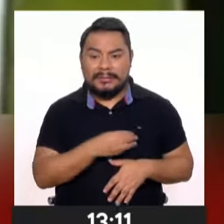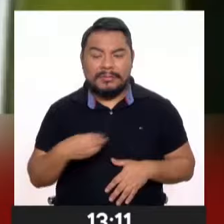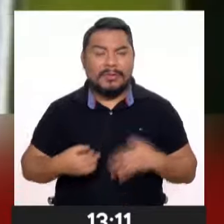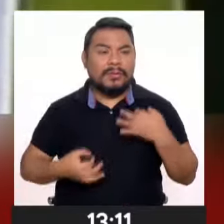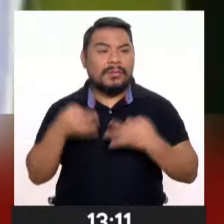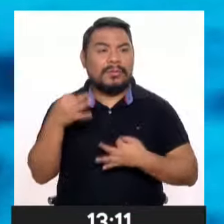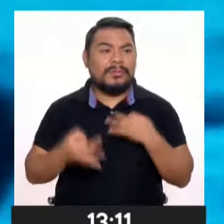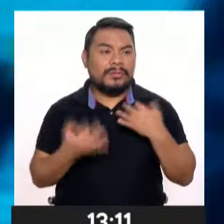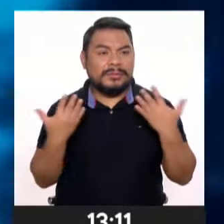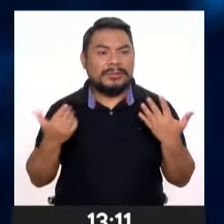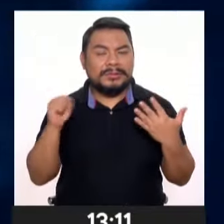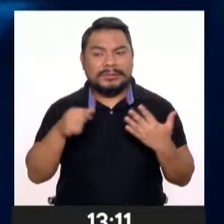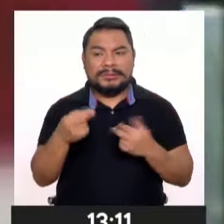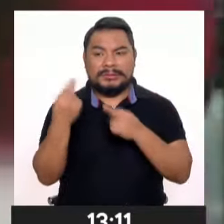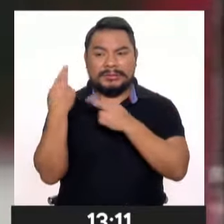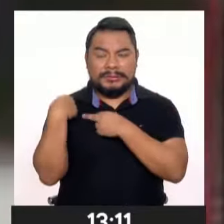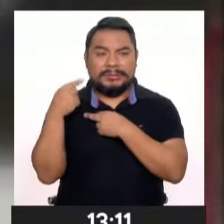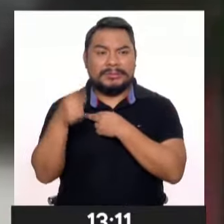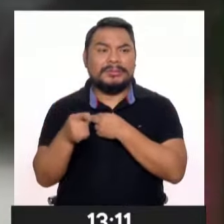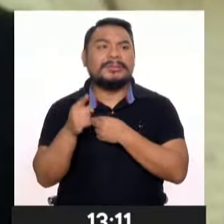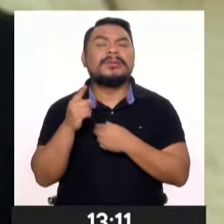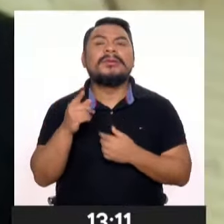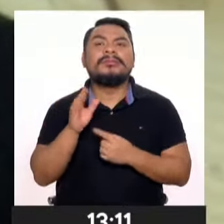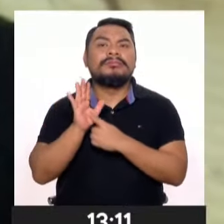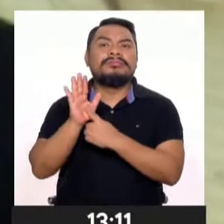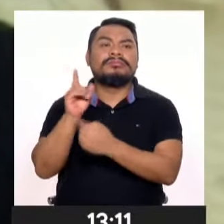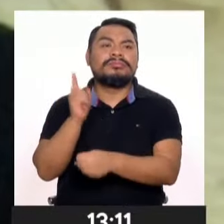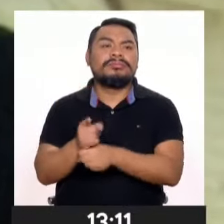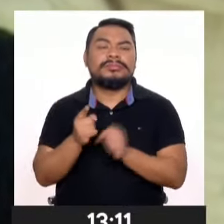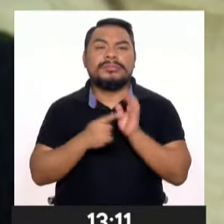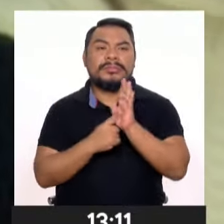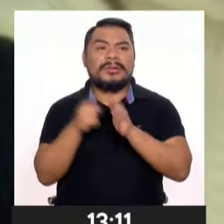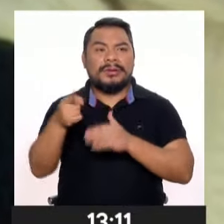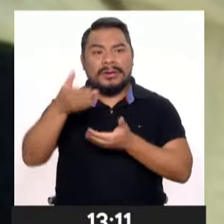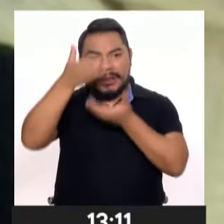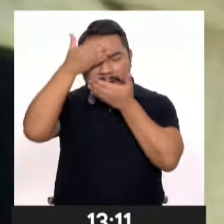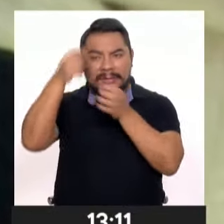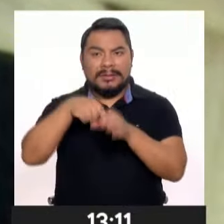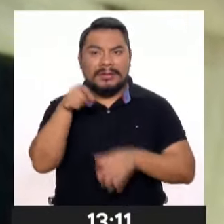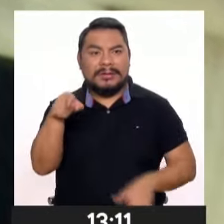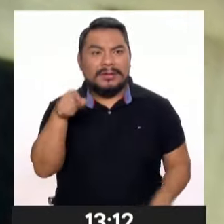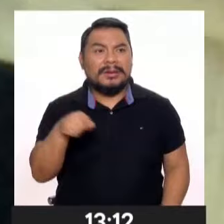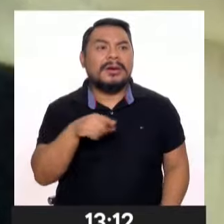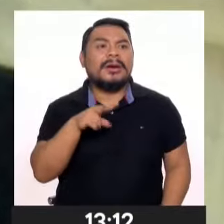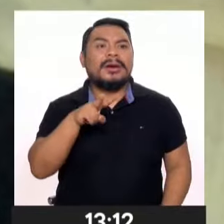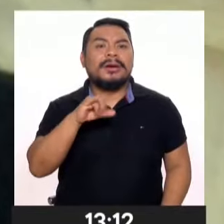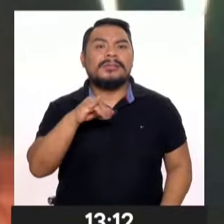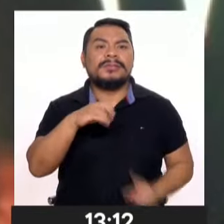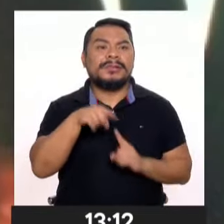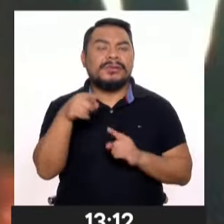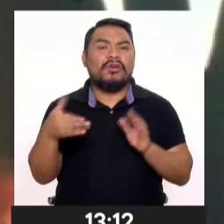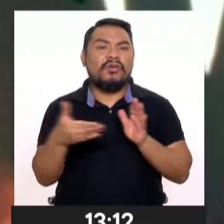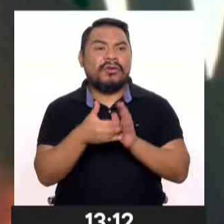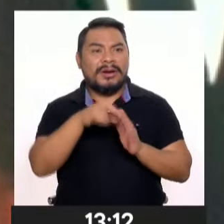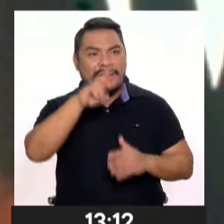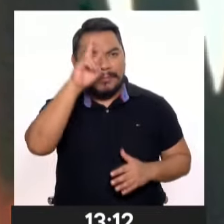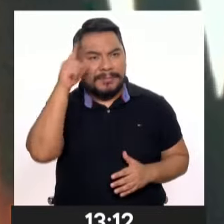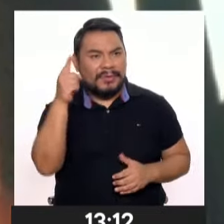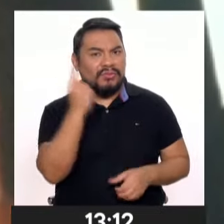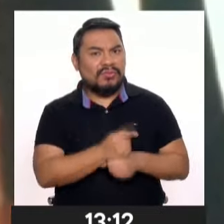Justicia será el instancia encargada de responder la demanda presentada por el terrorista Víctor por laik Campos contra el estado peruano